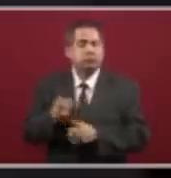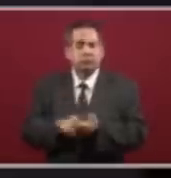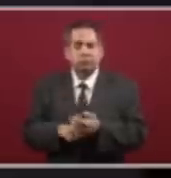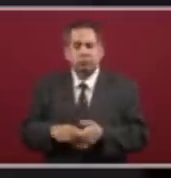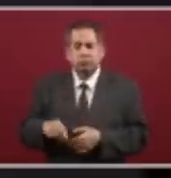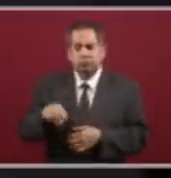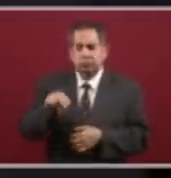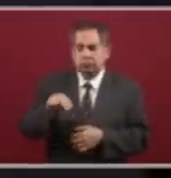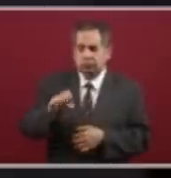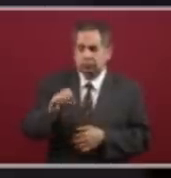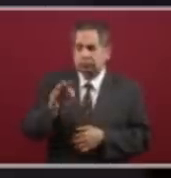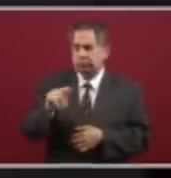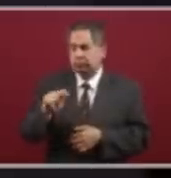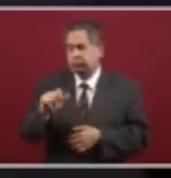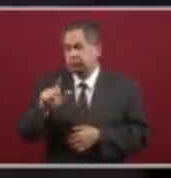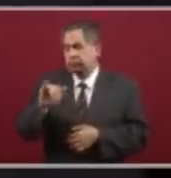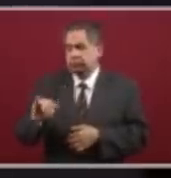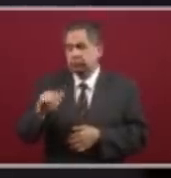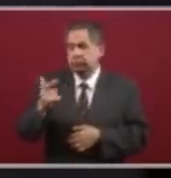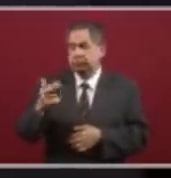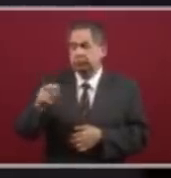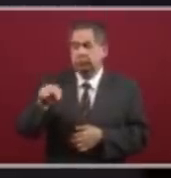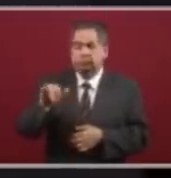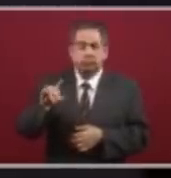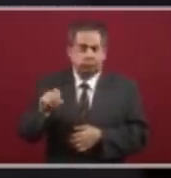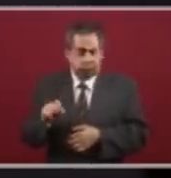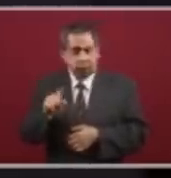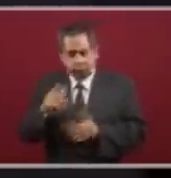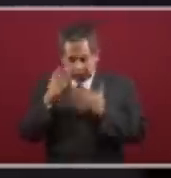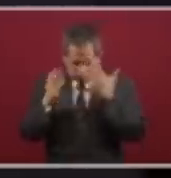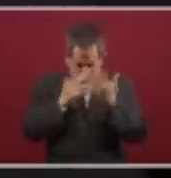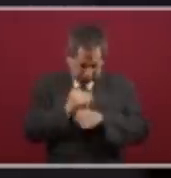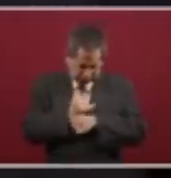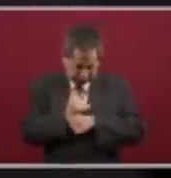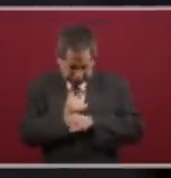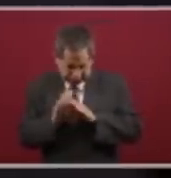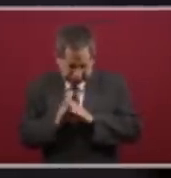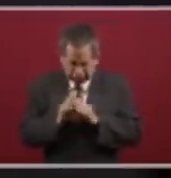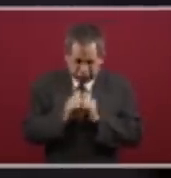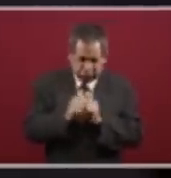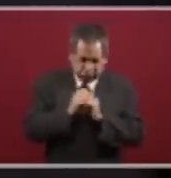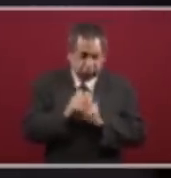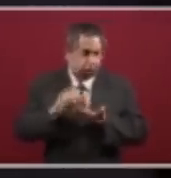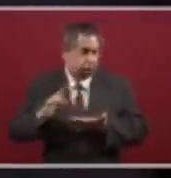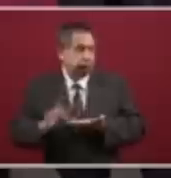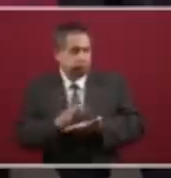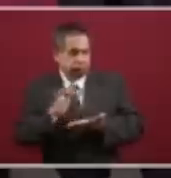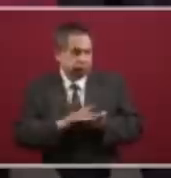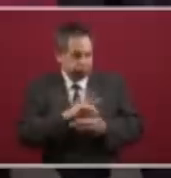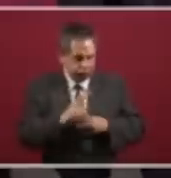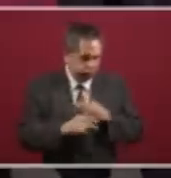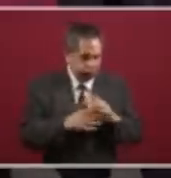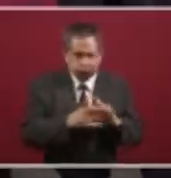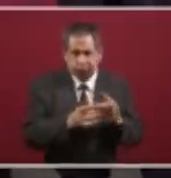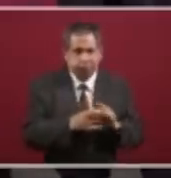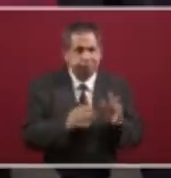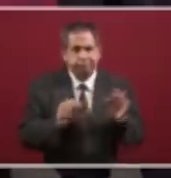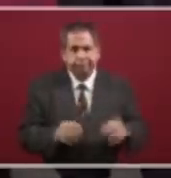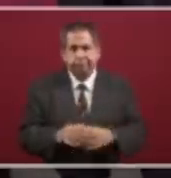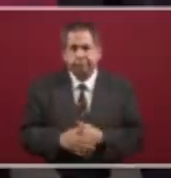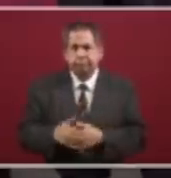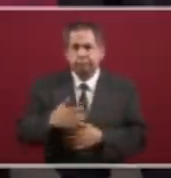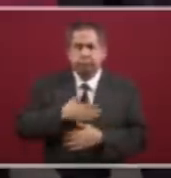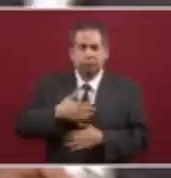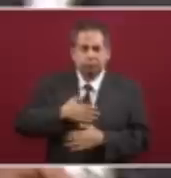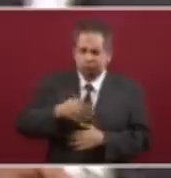neptalí granados quien analizó y acompañó y apoyó nuestro caso yo soy